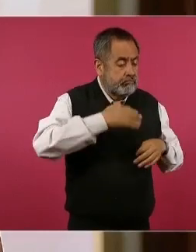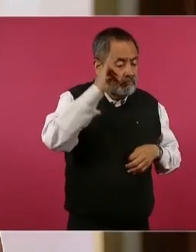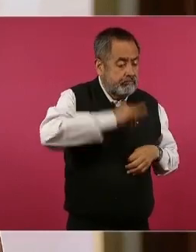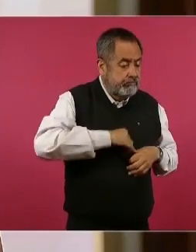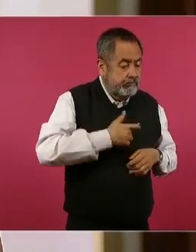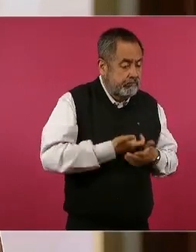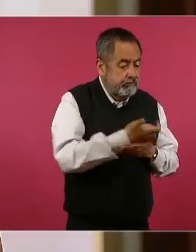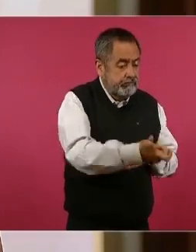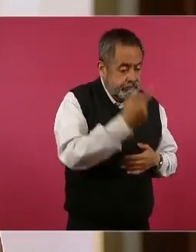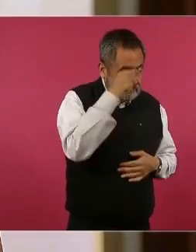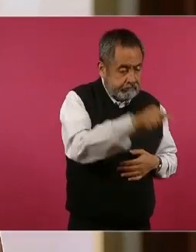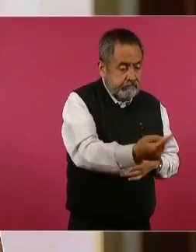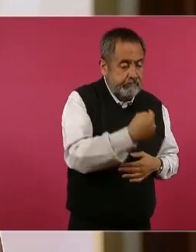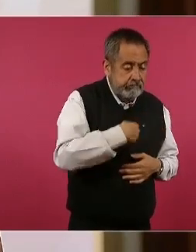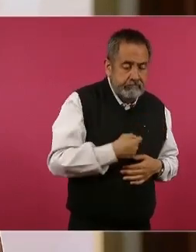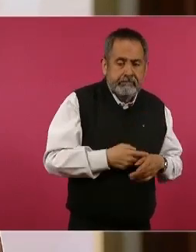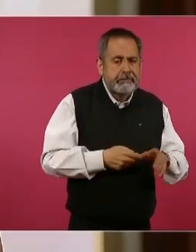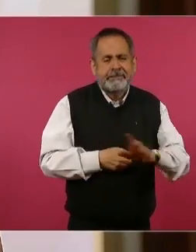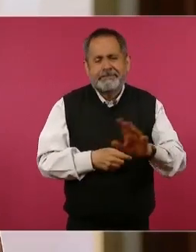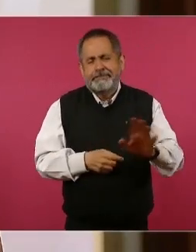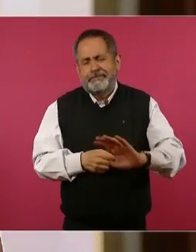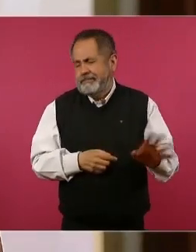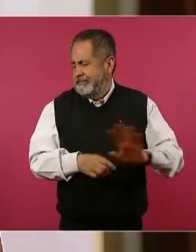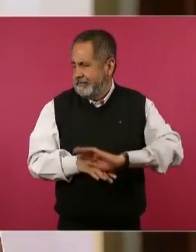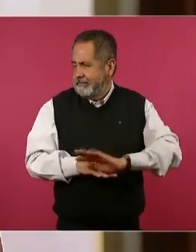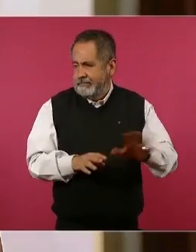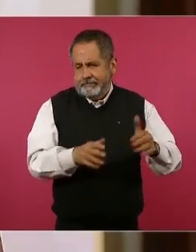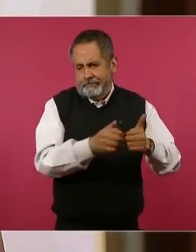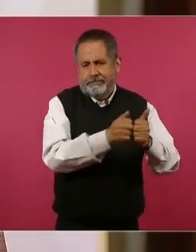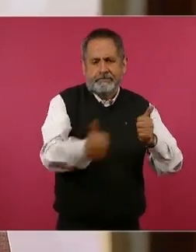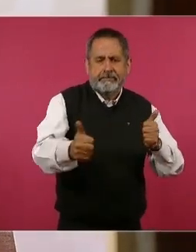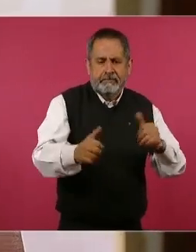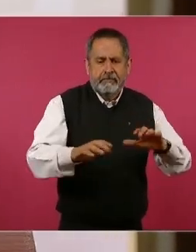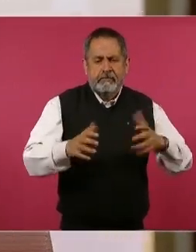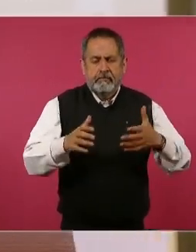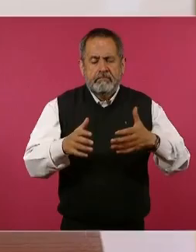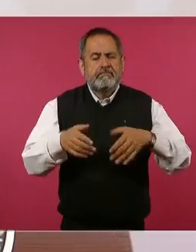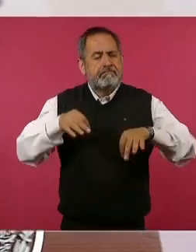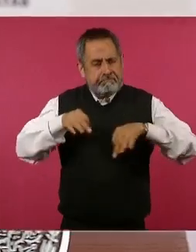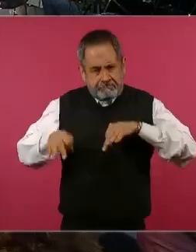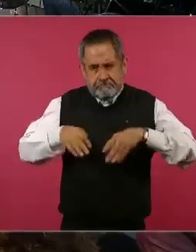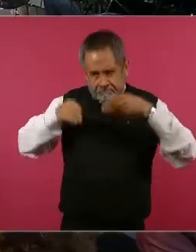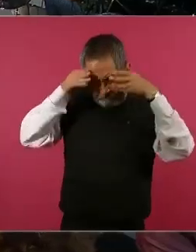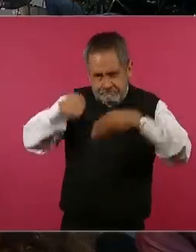económica o política, van a tener